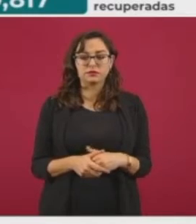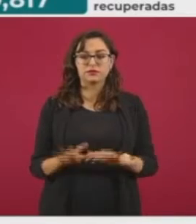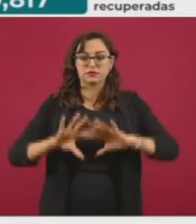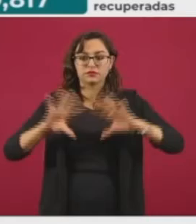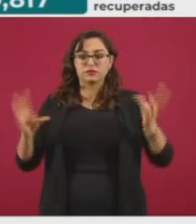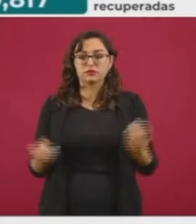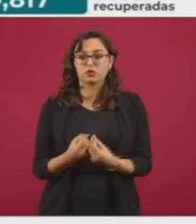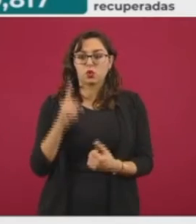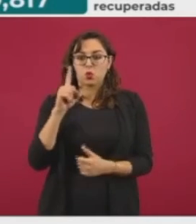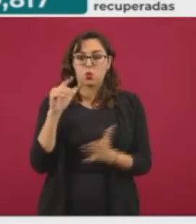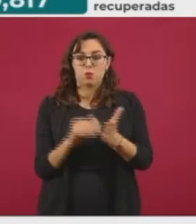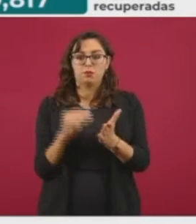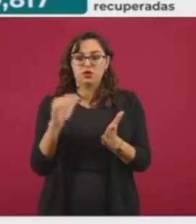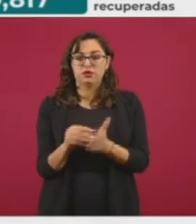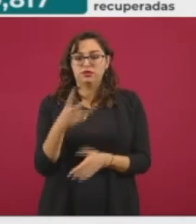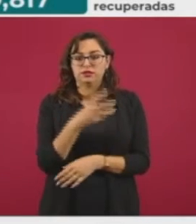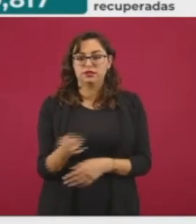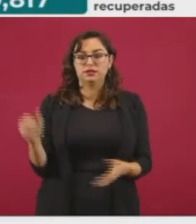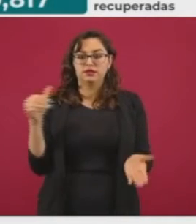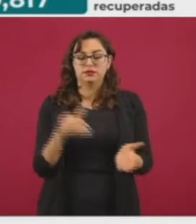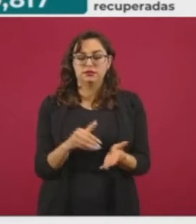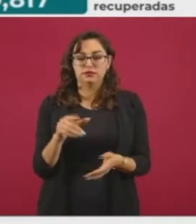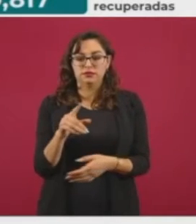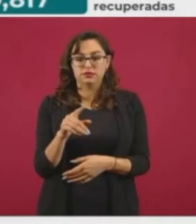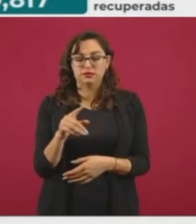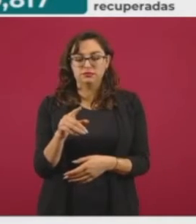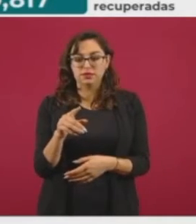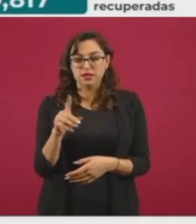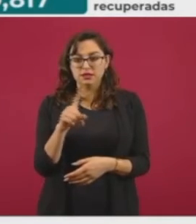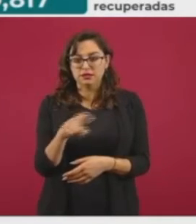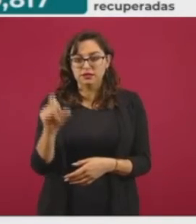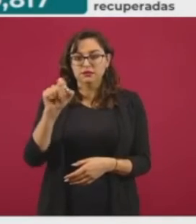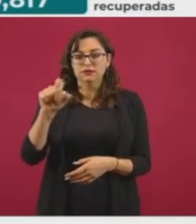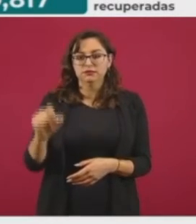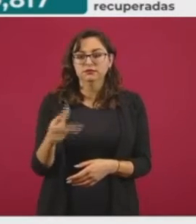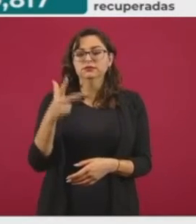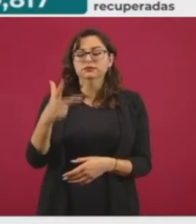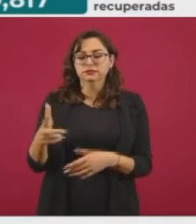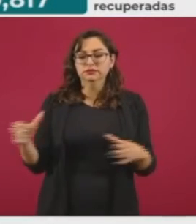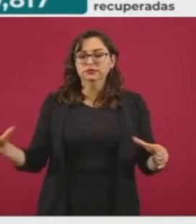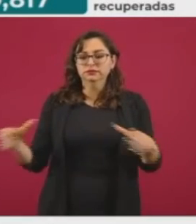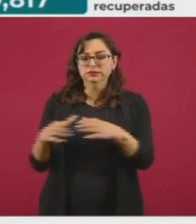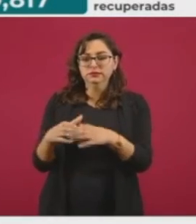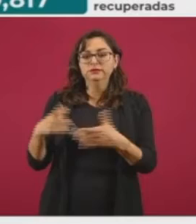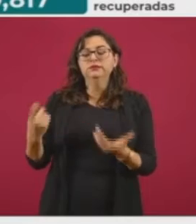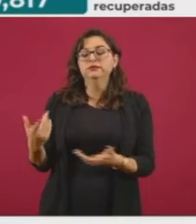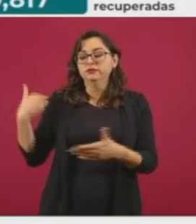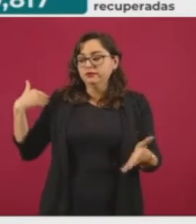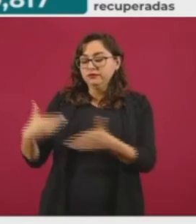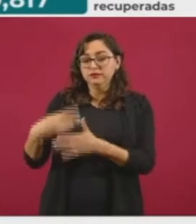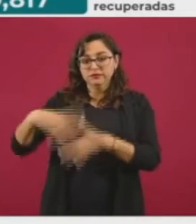de 1.300.128 casos estimados, con un total de casos activos de